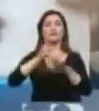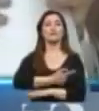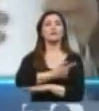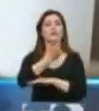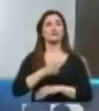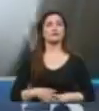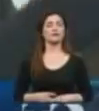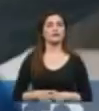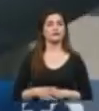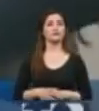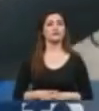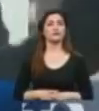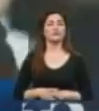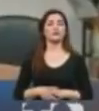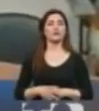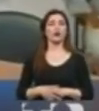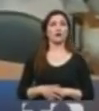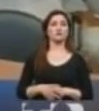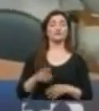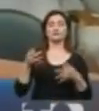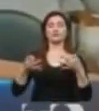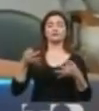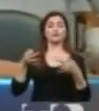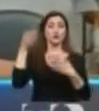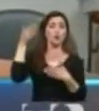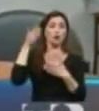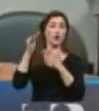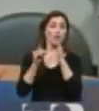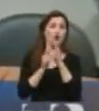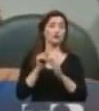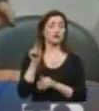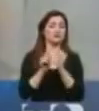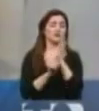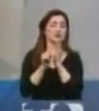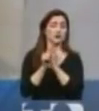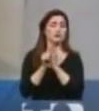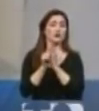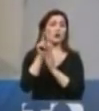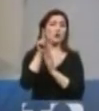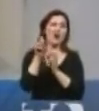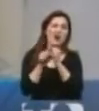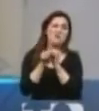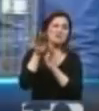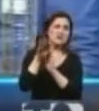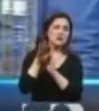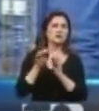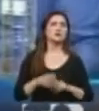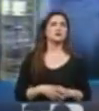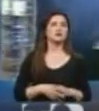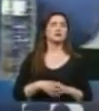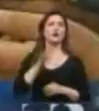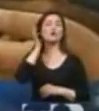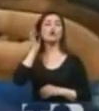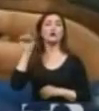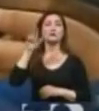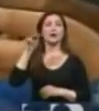7 días. Flores, quien enfrenta un proceso de juicio político en su contra, figuró como ministro menos de 1 año, tras la salida de Vanessa